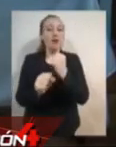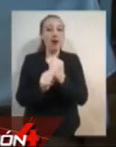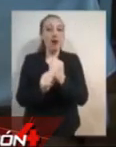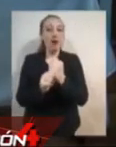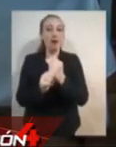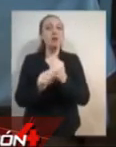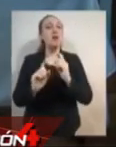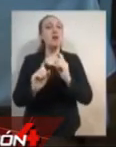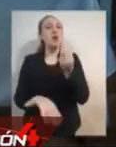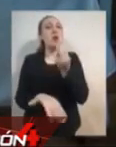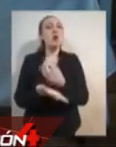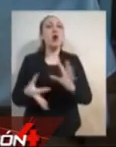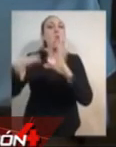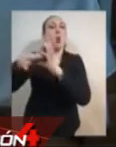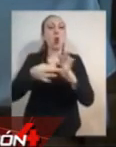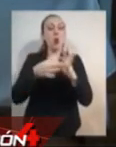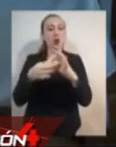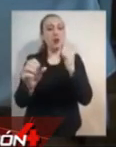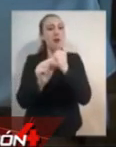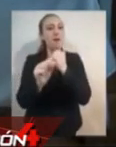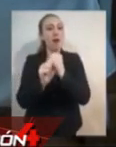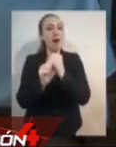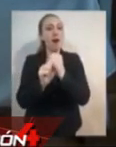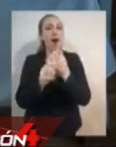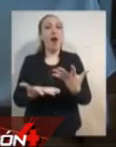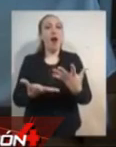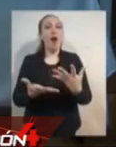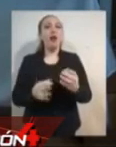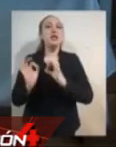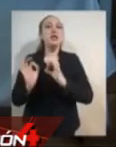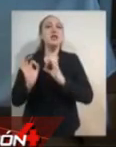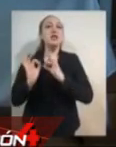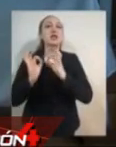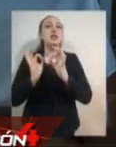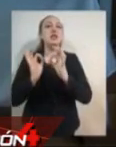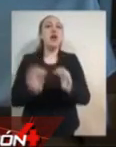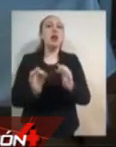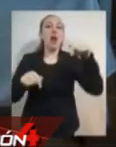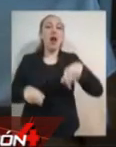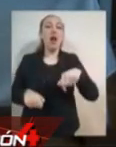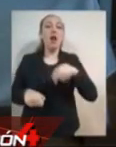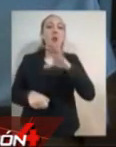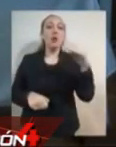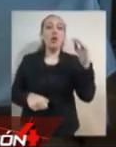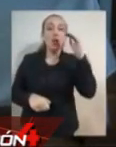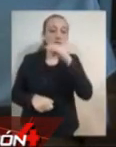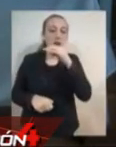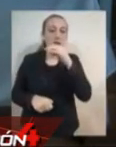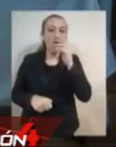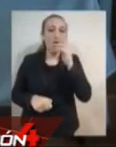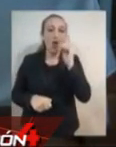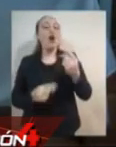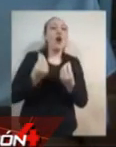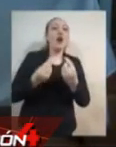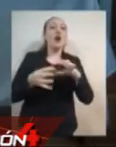presencia en conjunto para poder respaldar la llegada del Estado a los distintos rincones de nuestra